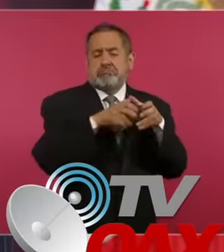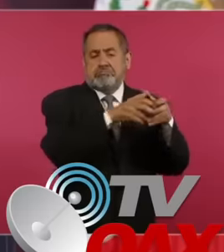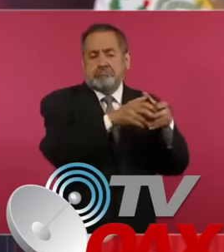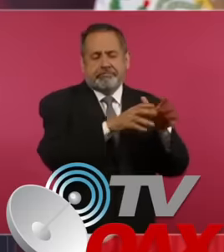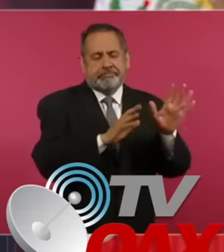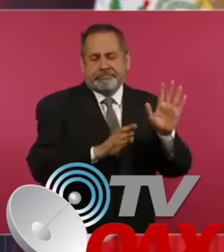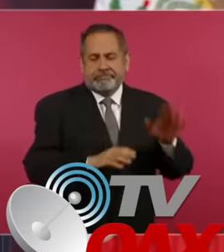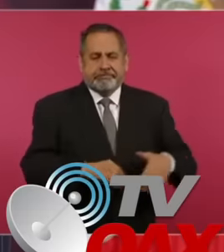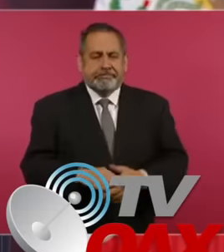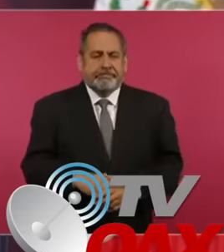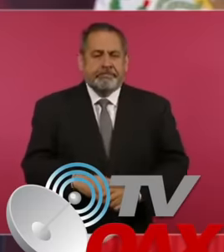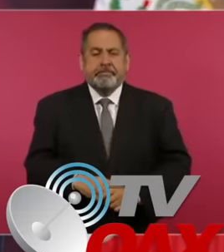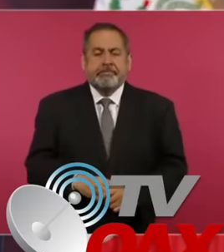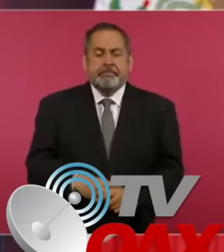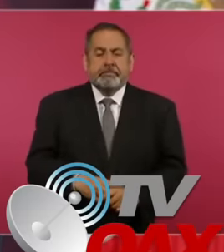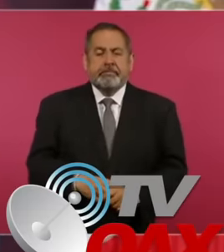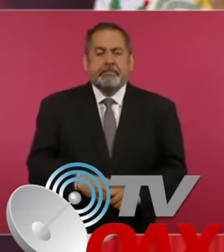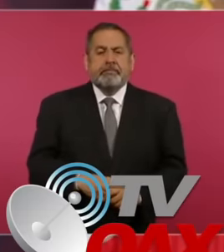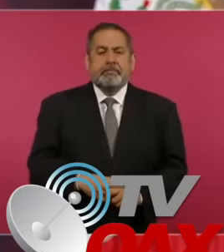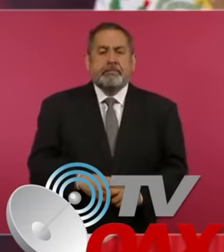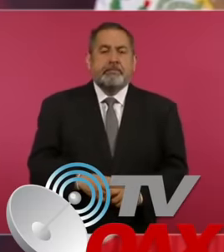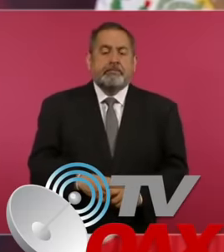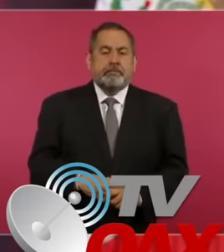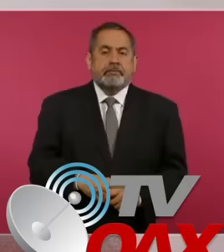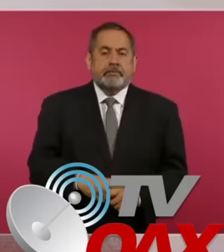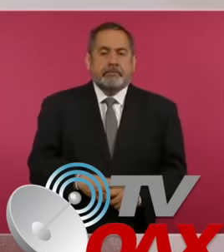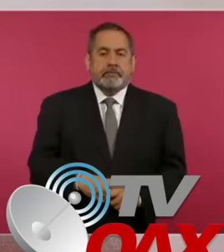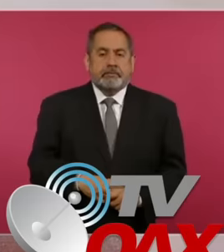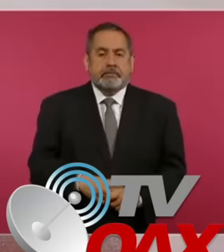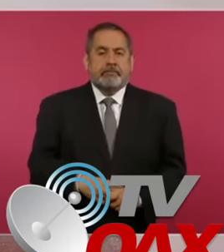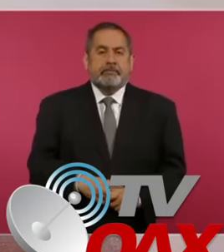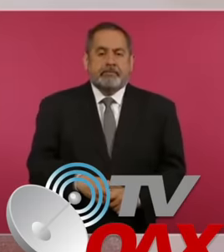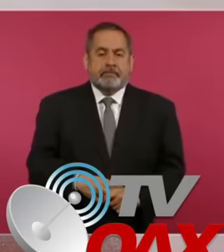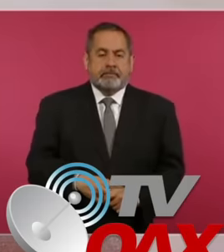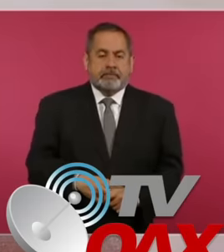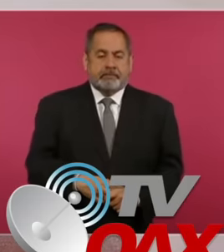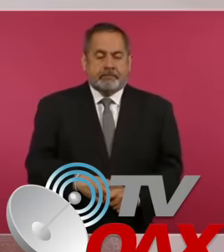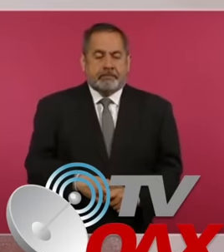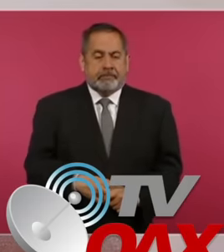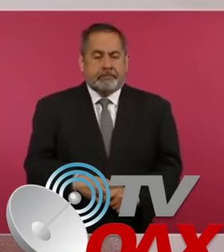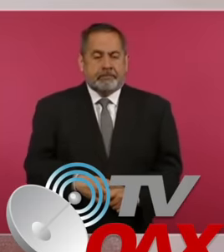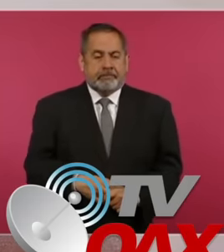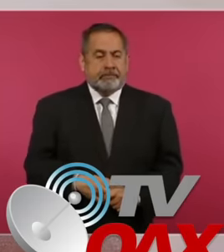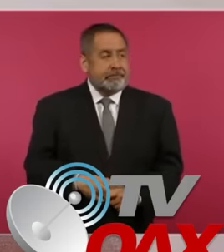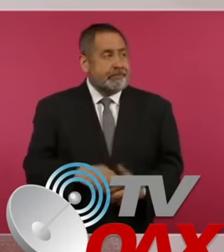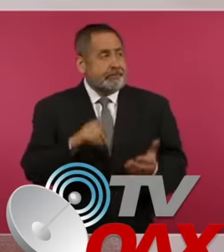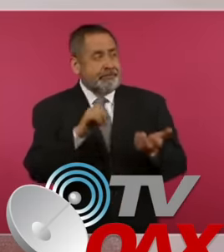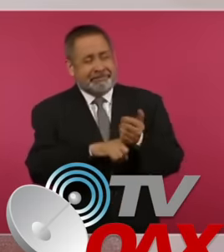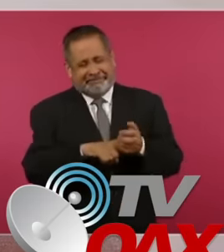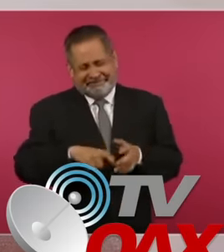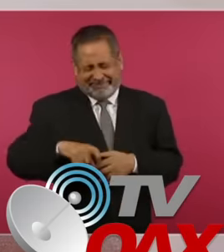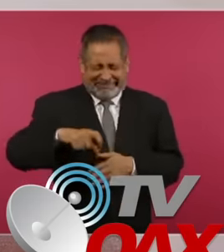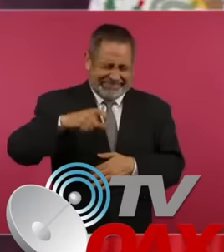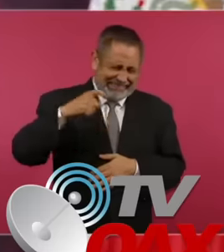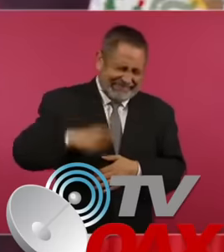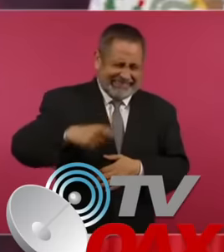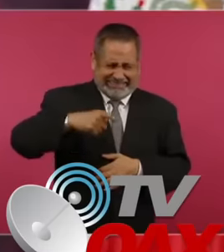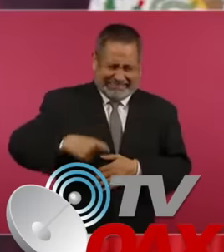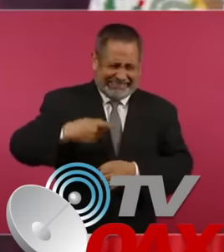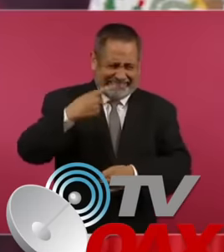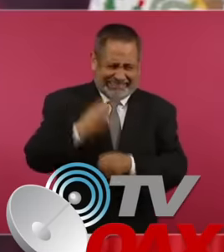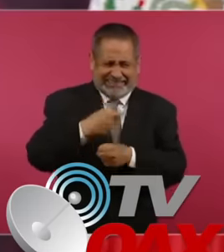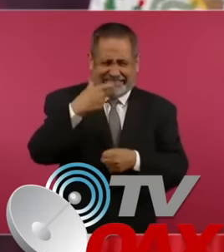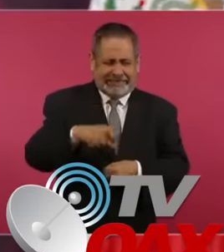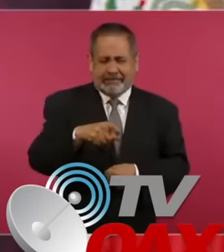Y les diría que ni siquiera es de los de más arriba,